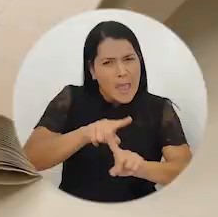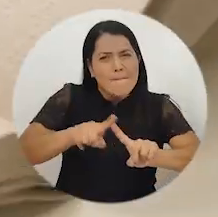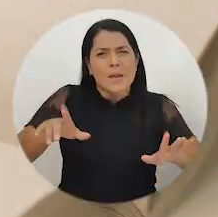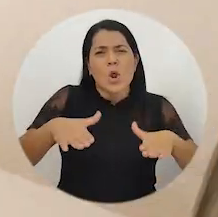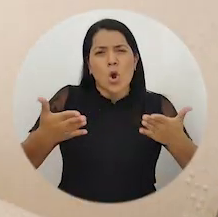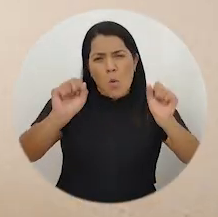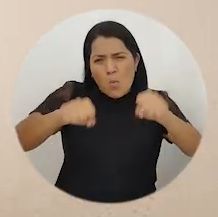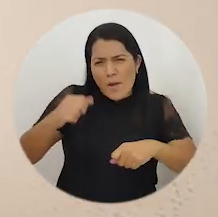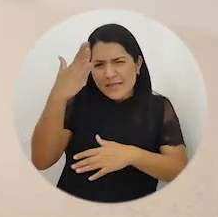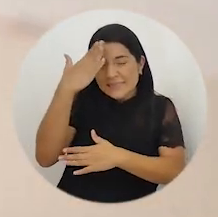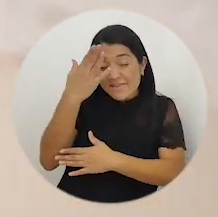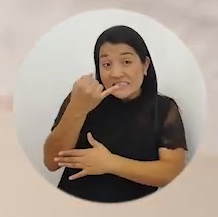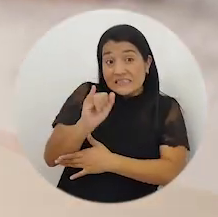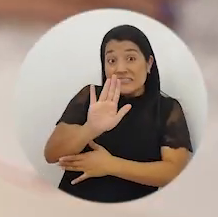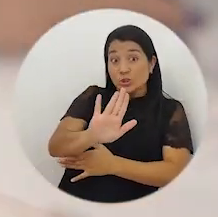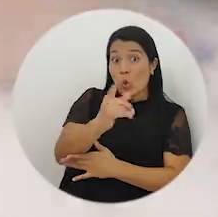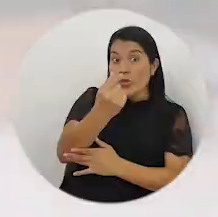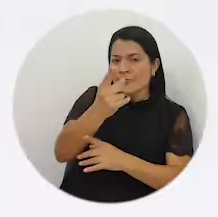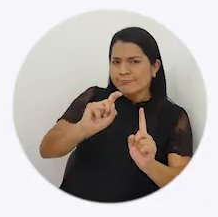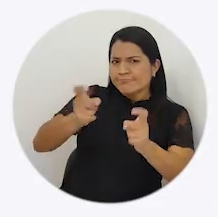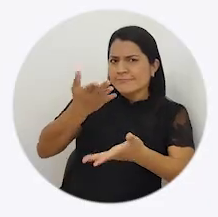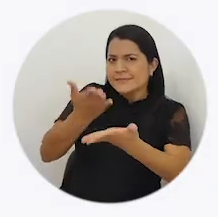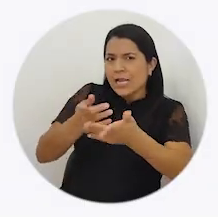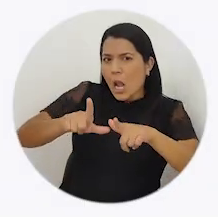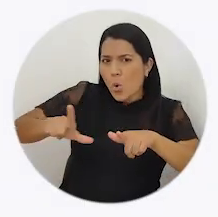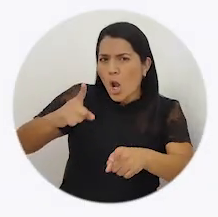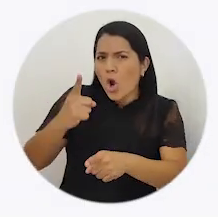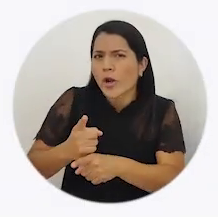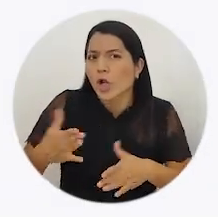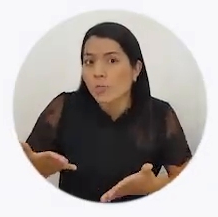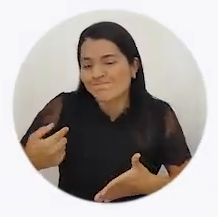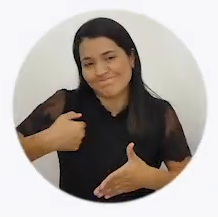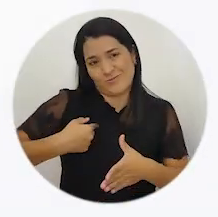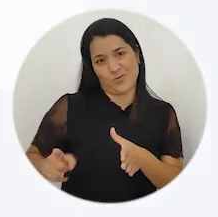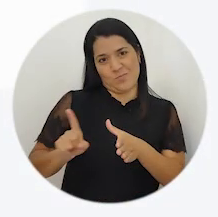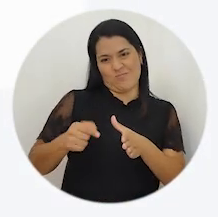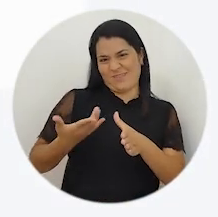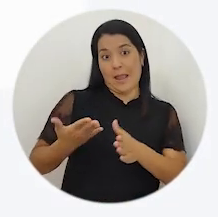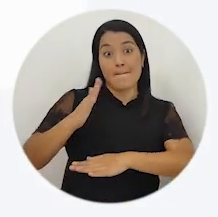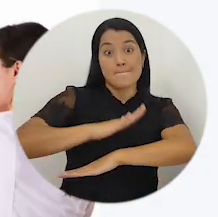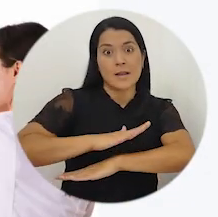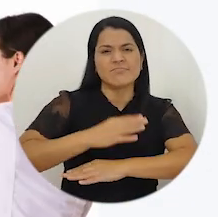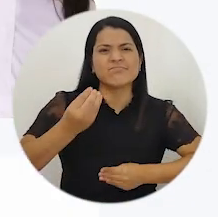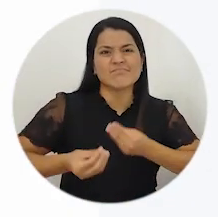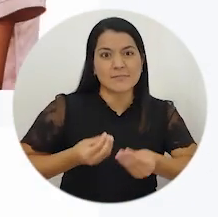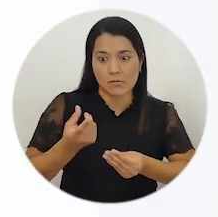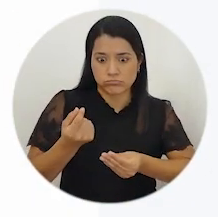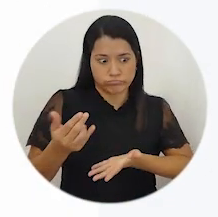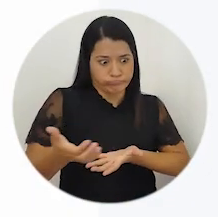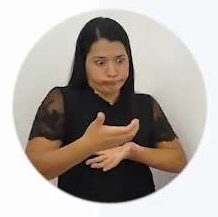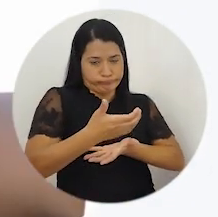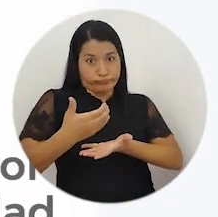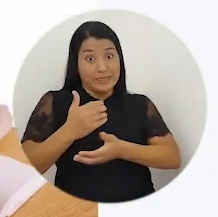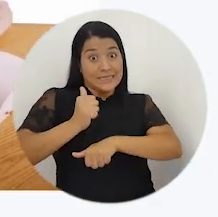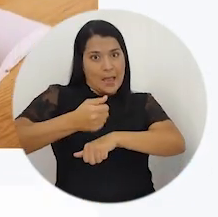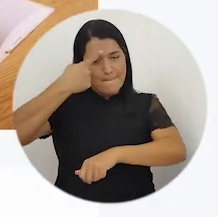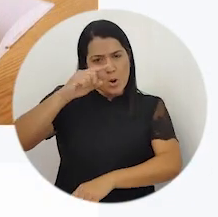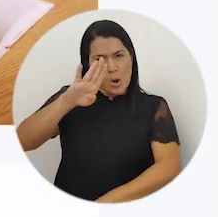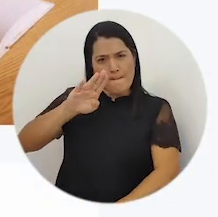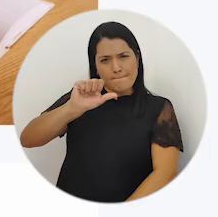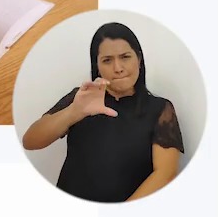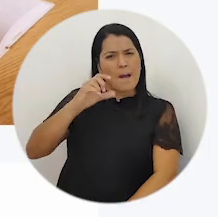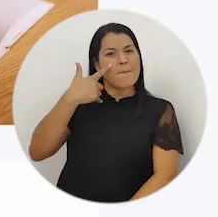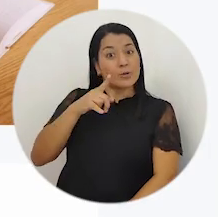donación llegará donde se necesita yo me uno es la plataforma de recaudación que brinda B para realizar donaciones de